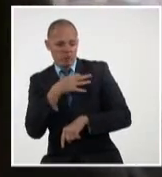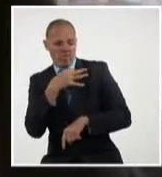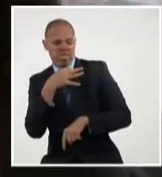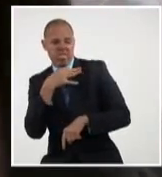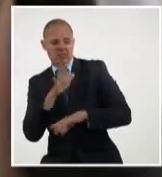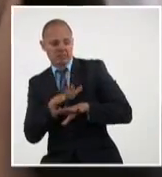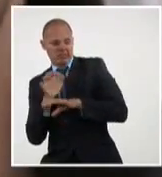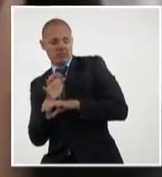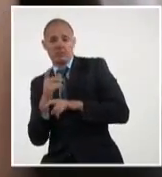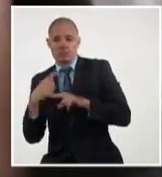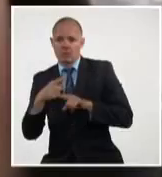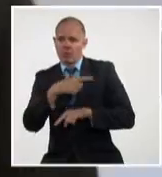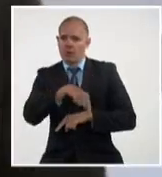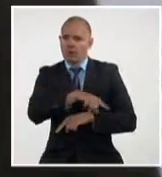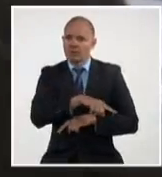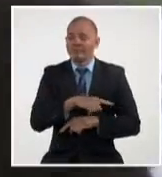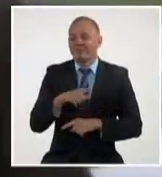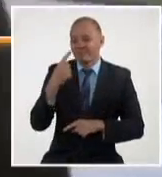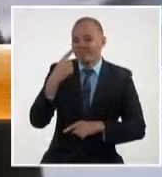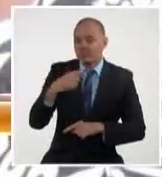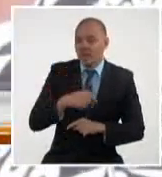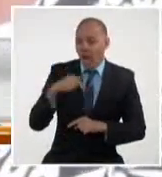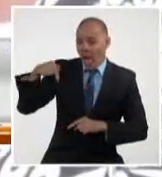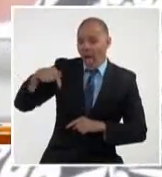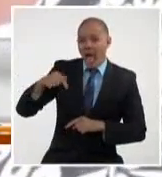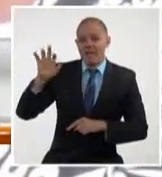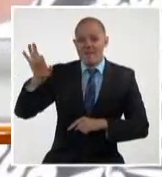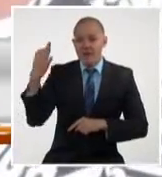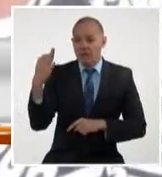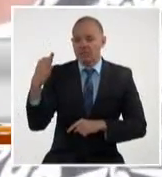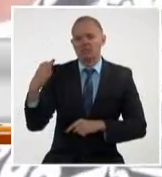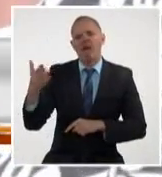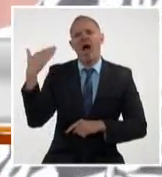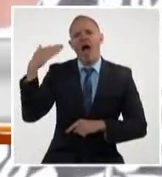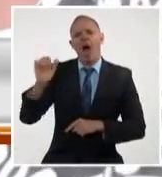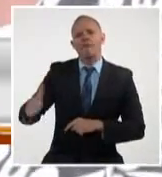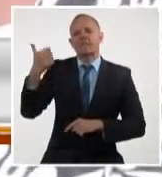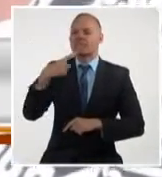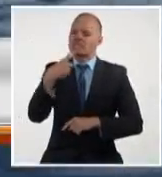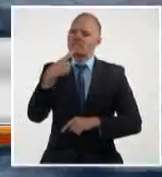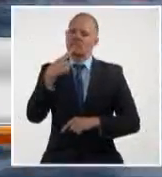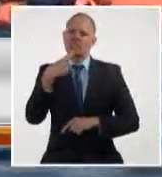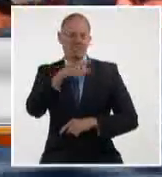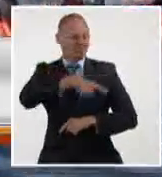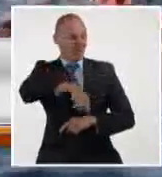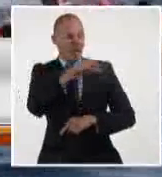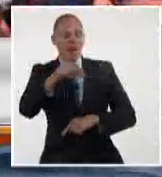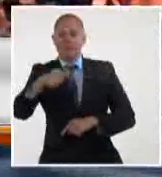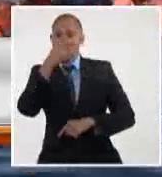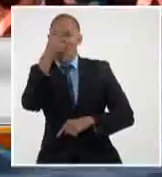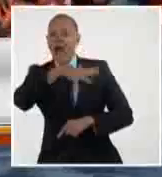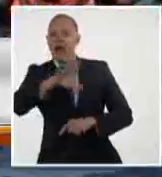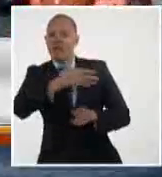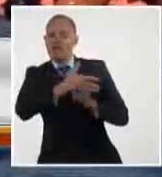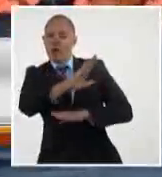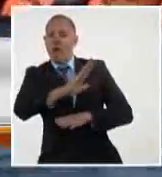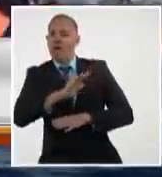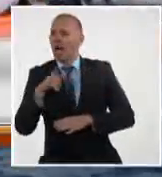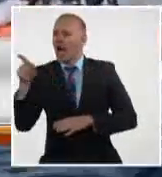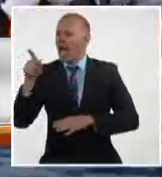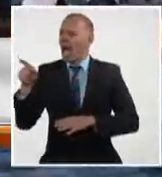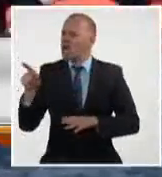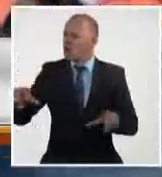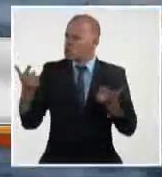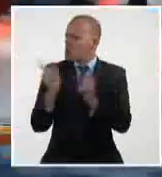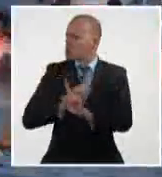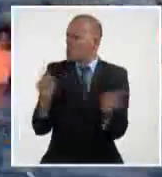El expresidente Sarkozy no fue consecuente. Había prometido limpiar el barrio de inmigrantes y no hizo nada. A juicio de